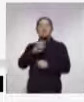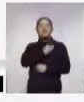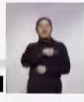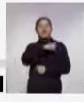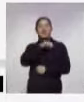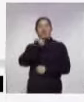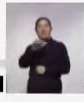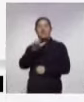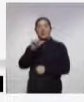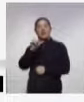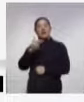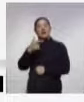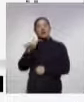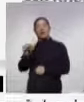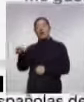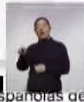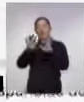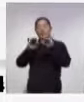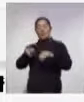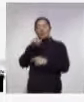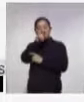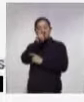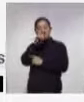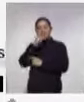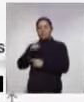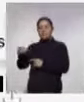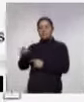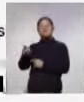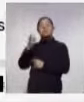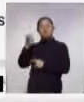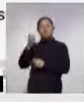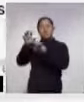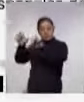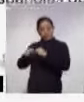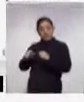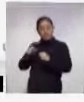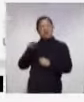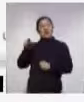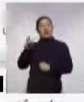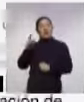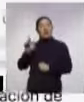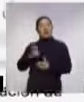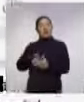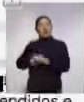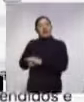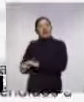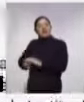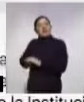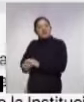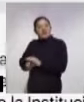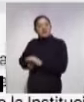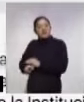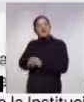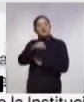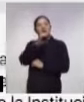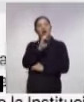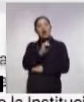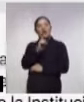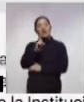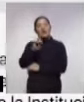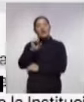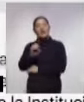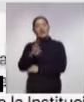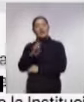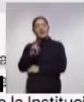la Fiscalía Mexicana informó que la detención de esta persona, acusada de recibir sobornos de la empresa Odebrecht por 10 millones de